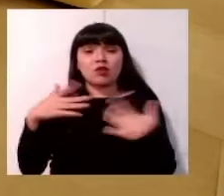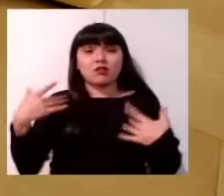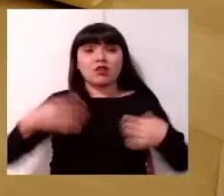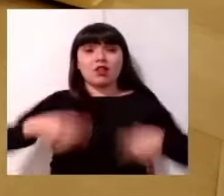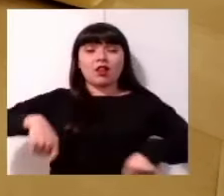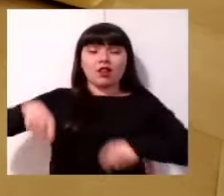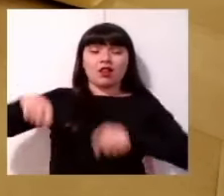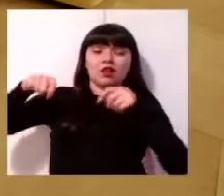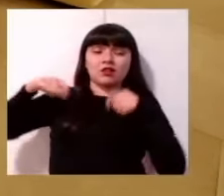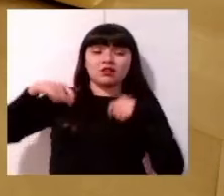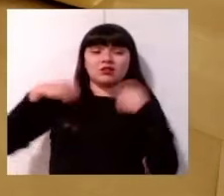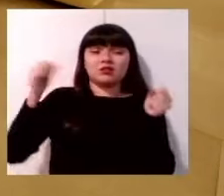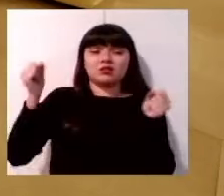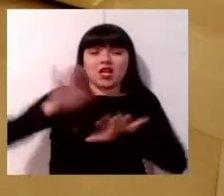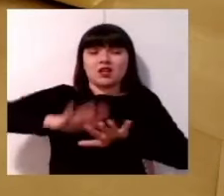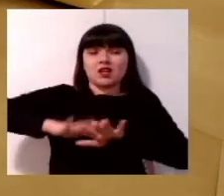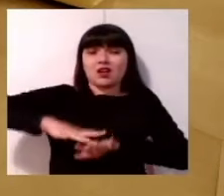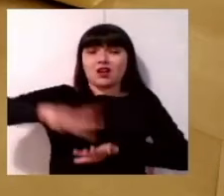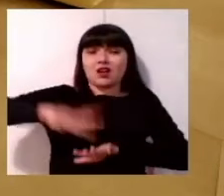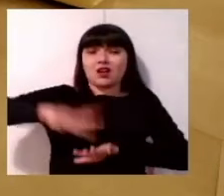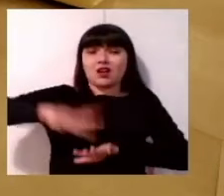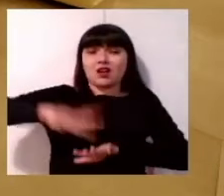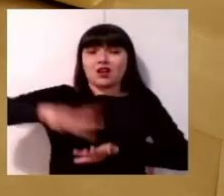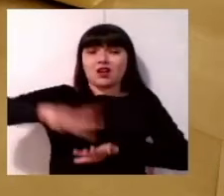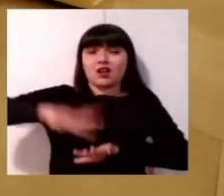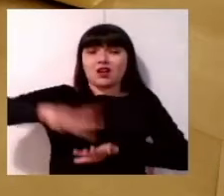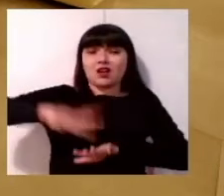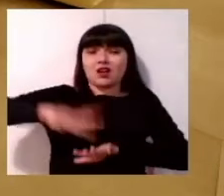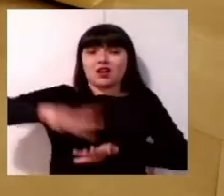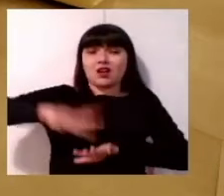Incluso se recomienda que las piezas tienen que estar entre